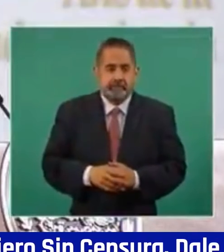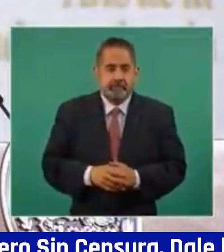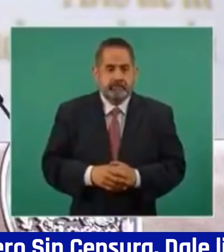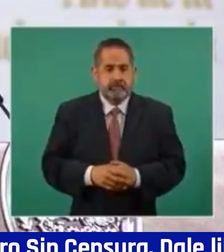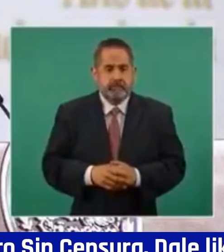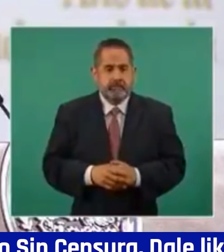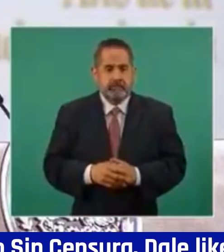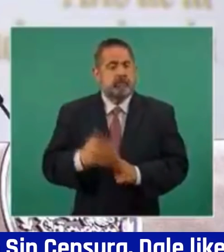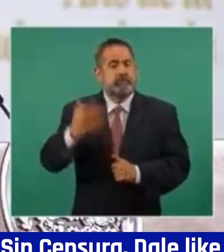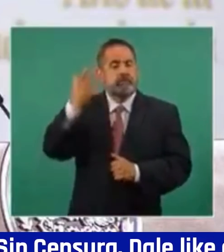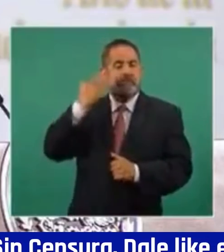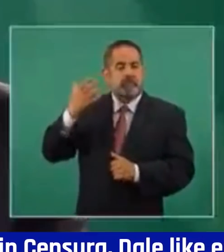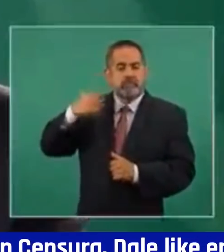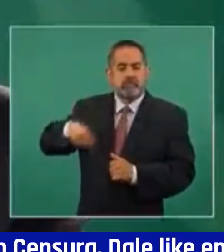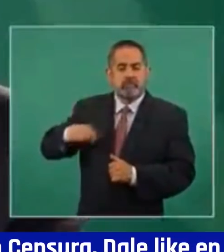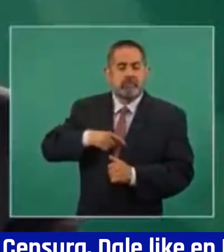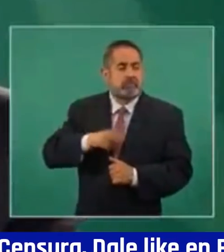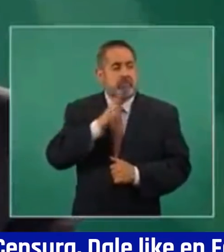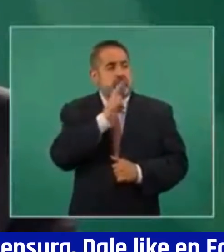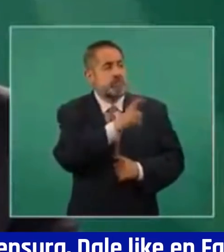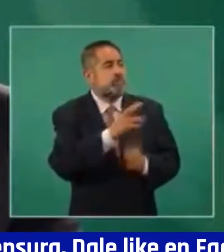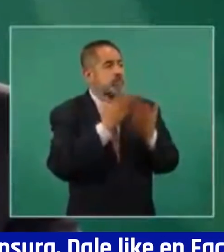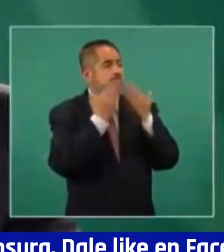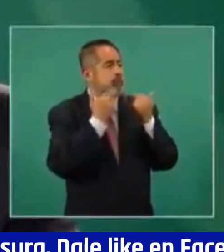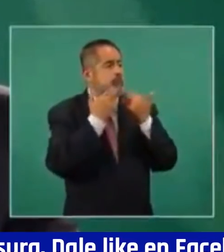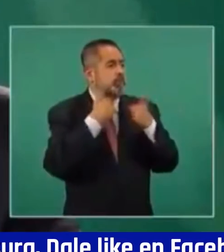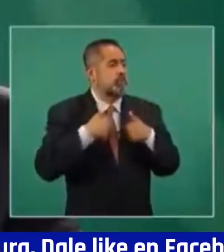y se respondía de que no había aquí